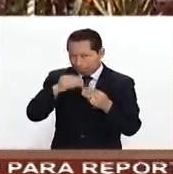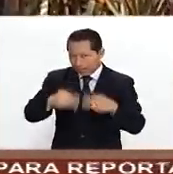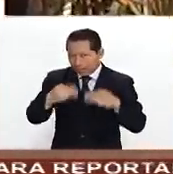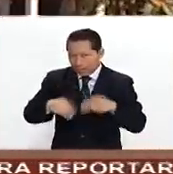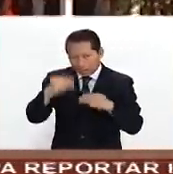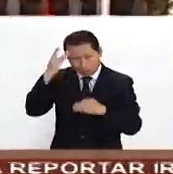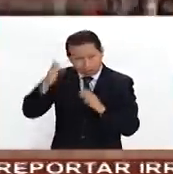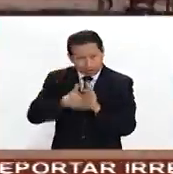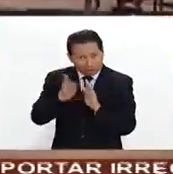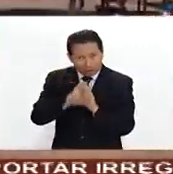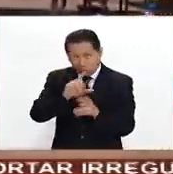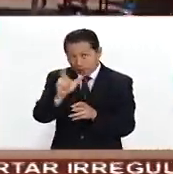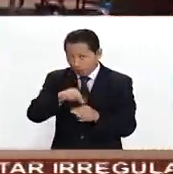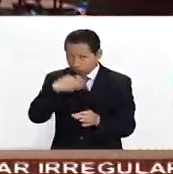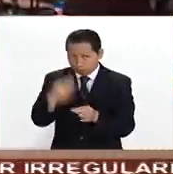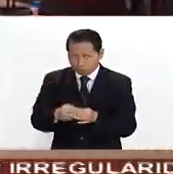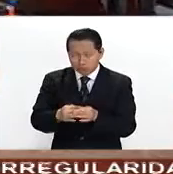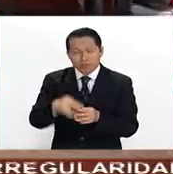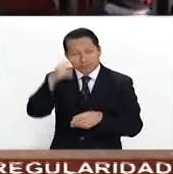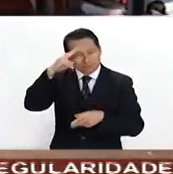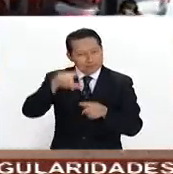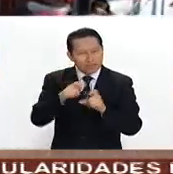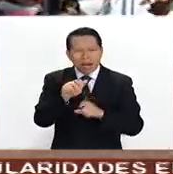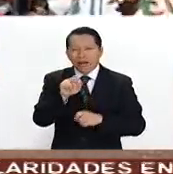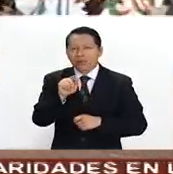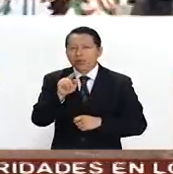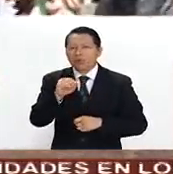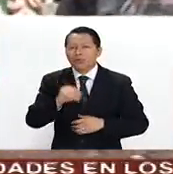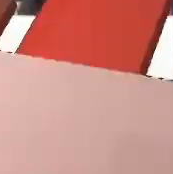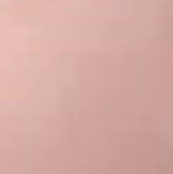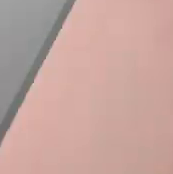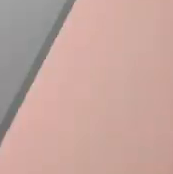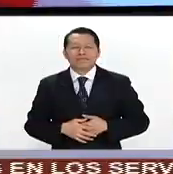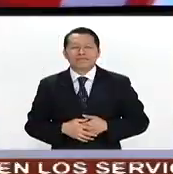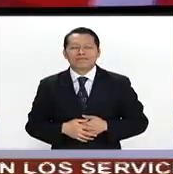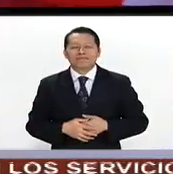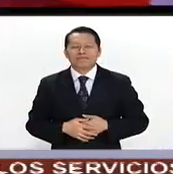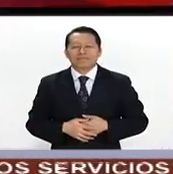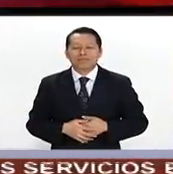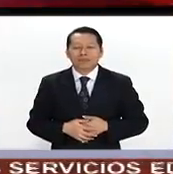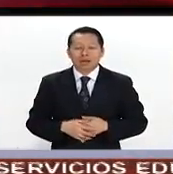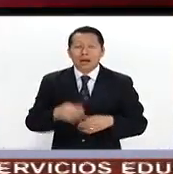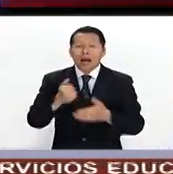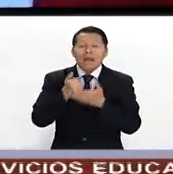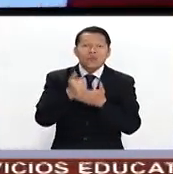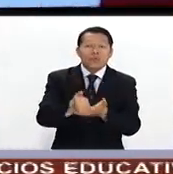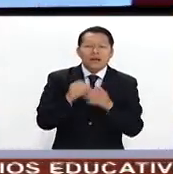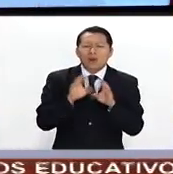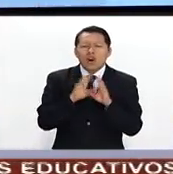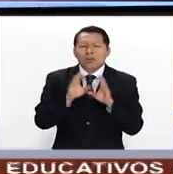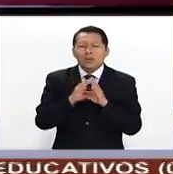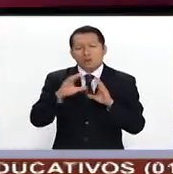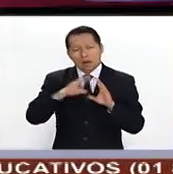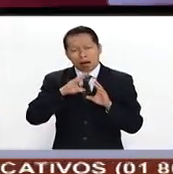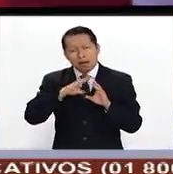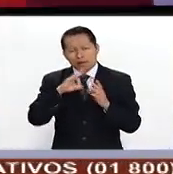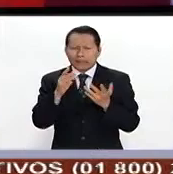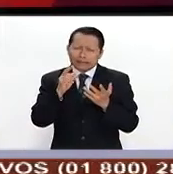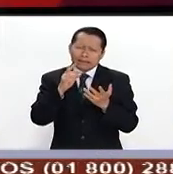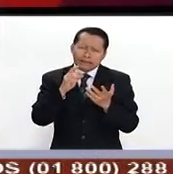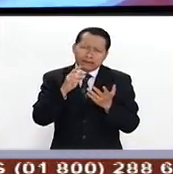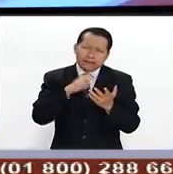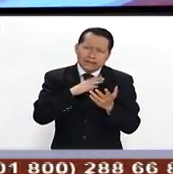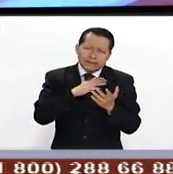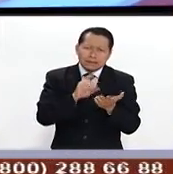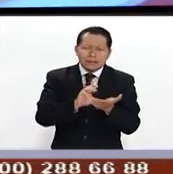sea reconstruido. Para México al Día, Antonio López. La ayuda no solo se concentra en aspectos materiales, también